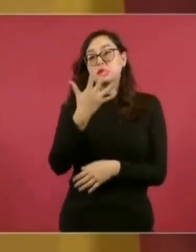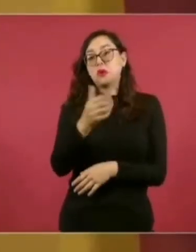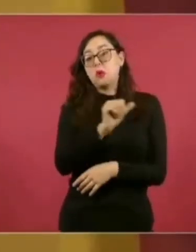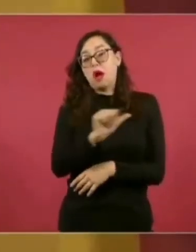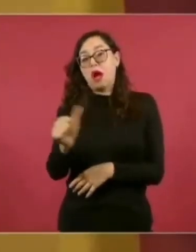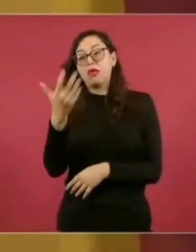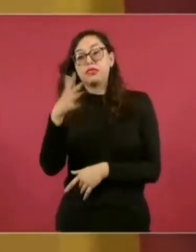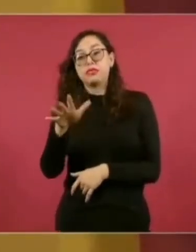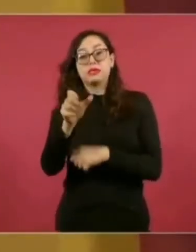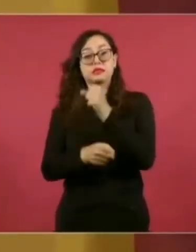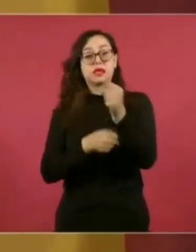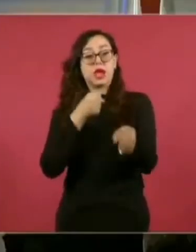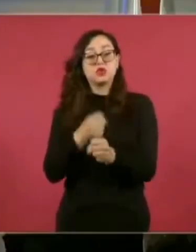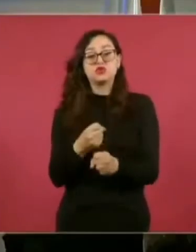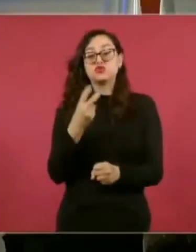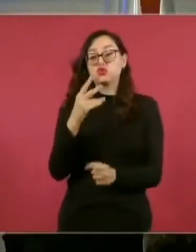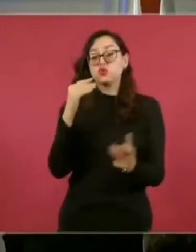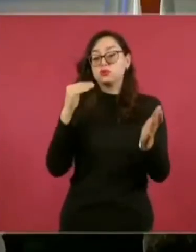años,